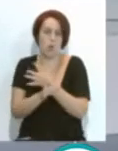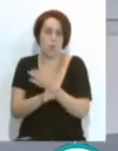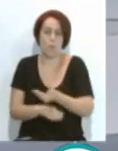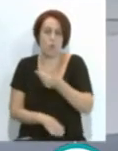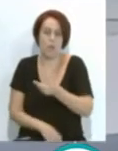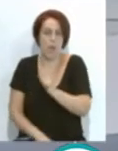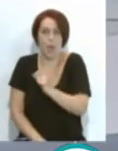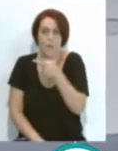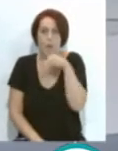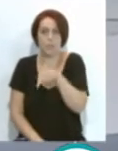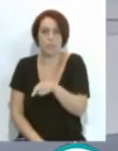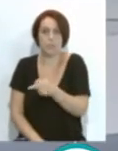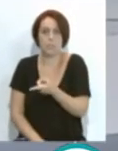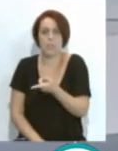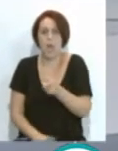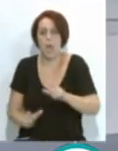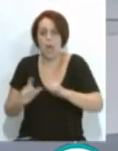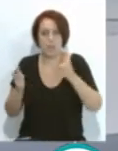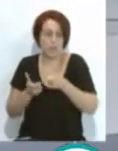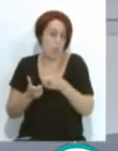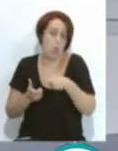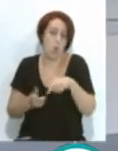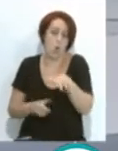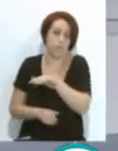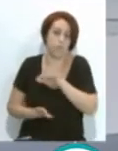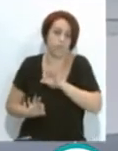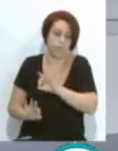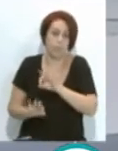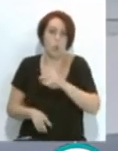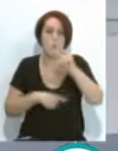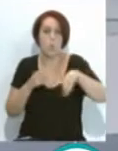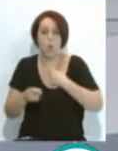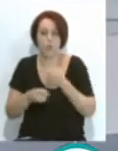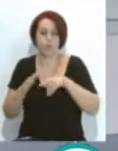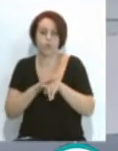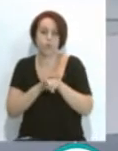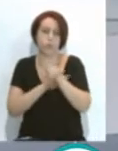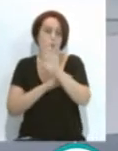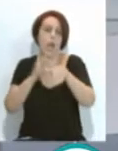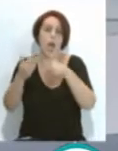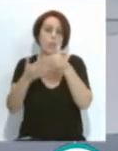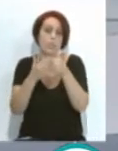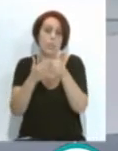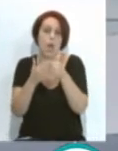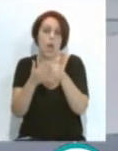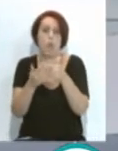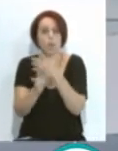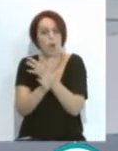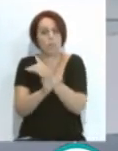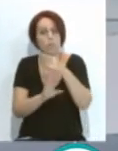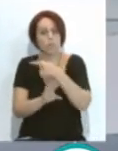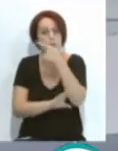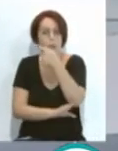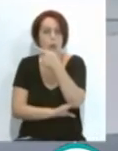equipo de la Costa del Sol en aquella oportunidad. Después su carrera fue progresando hasta llegar e incluso jugar en primera división